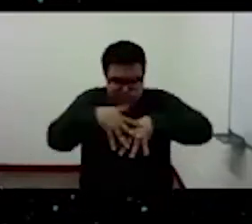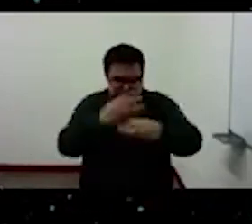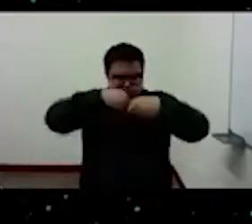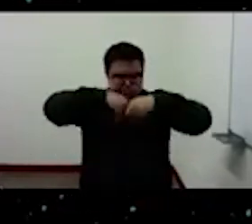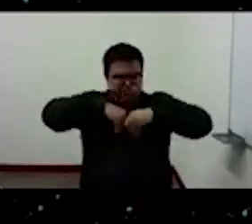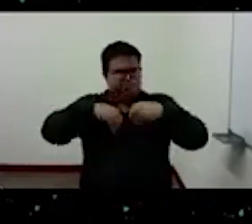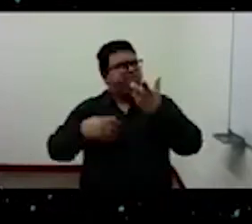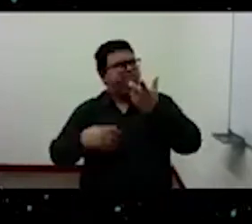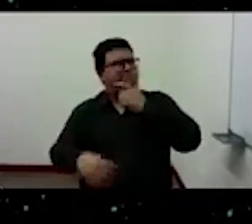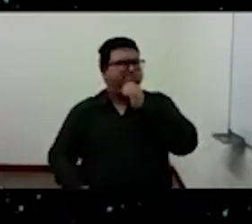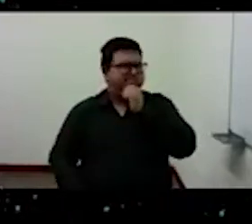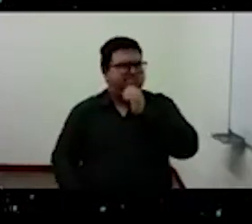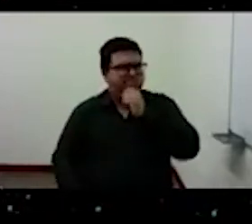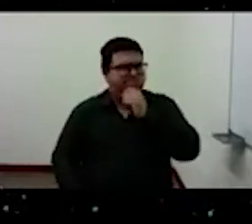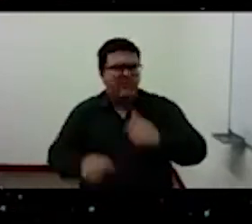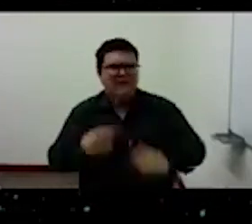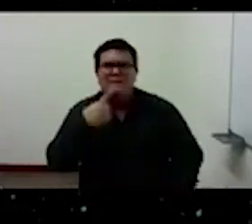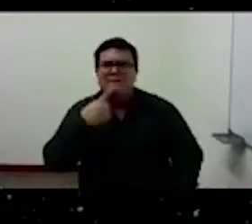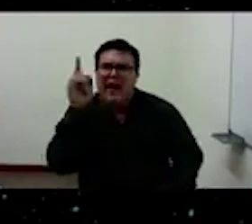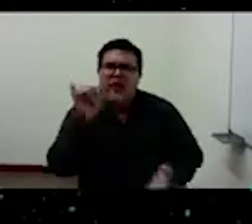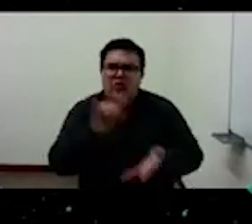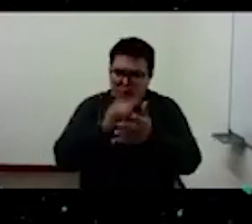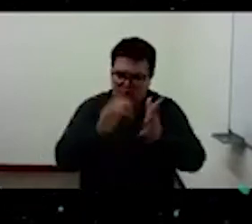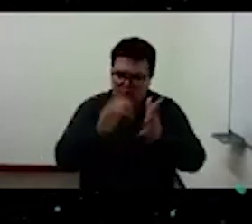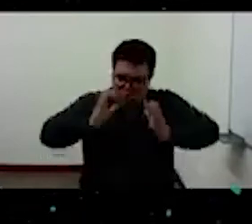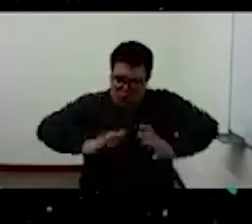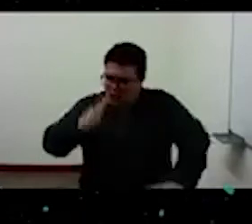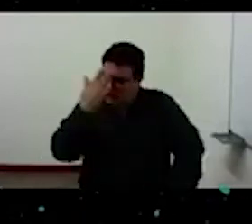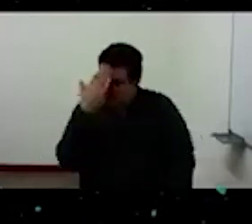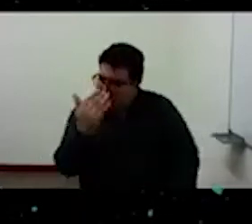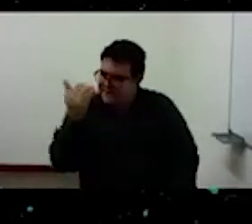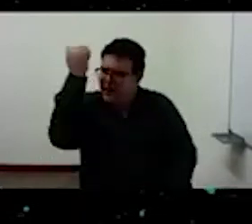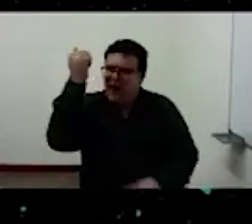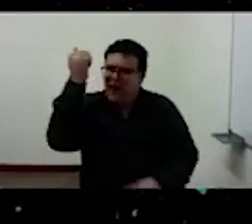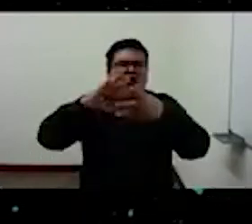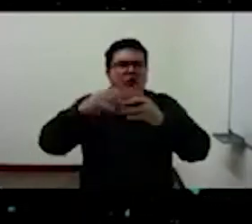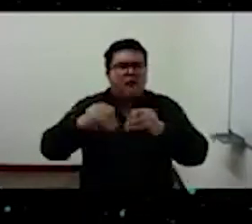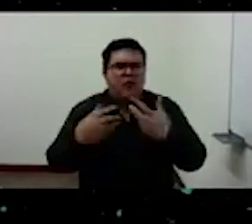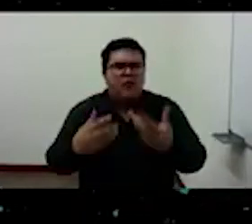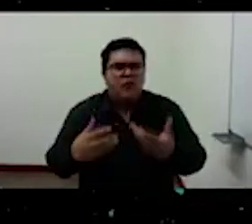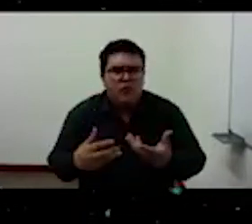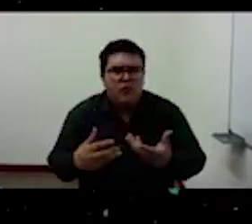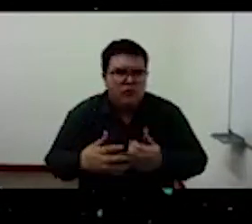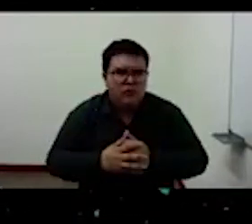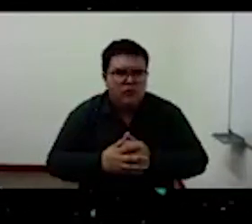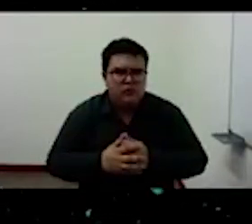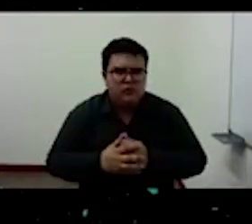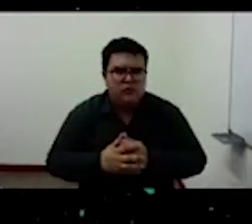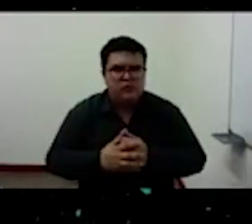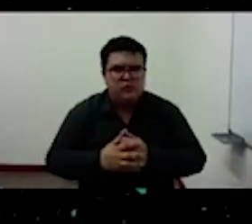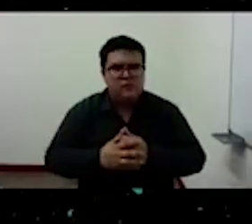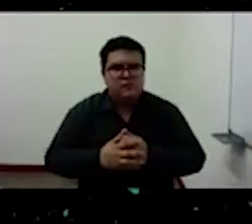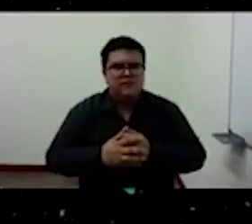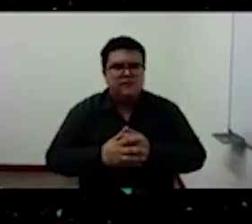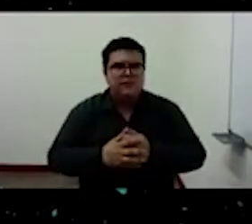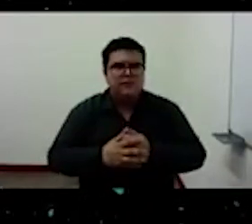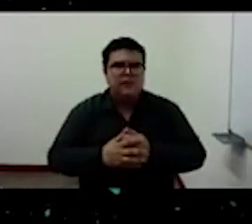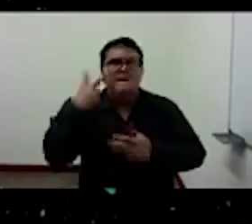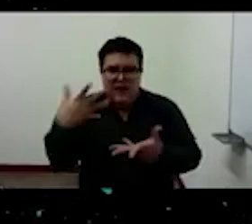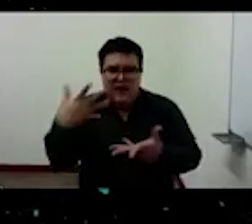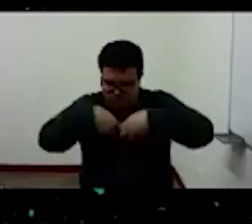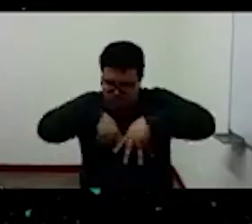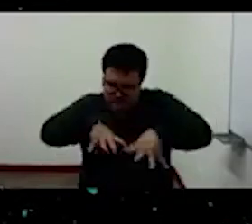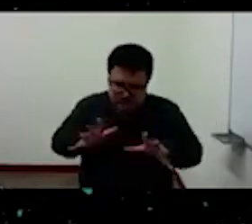que diríamos una abstracción en el sentido en que de dos se hace uno, una verdadera monstruosidad.